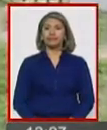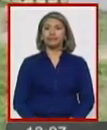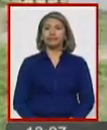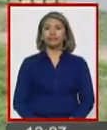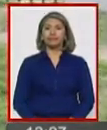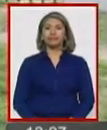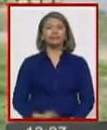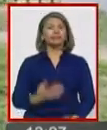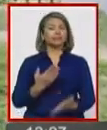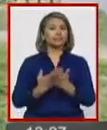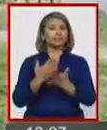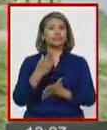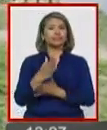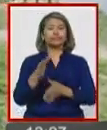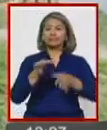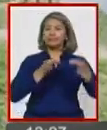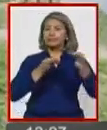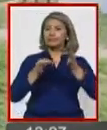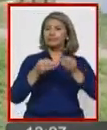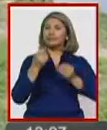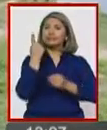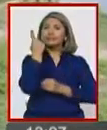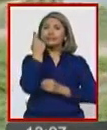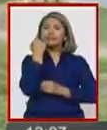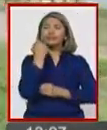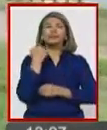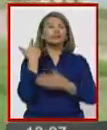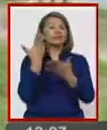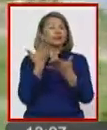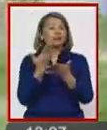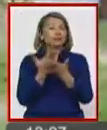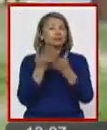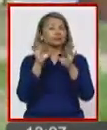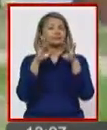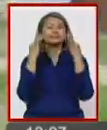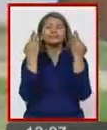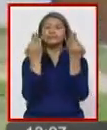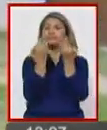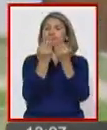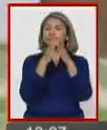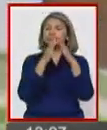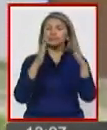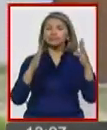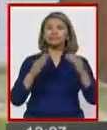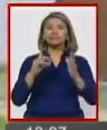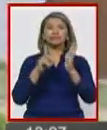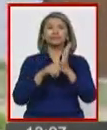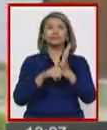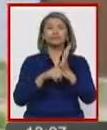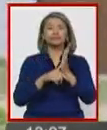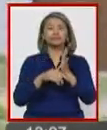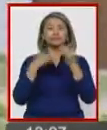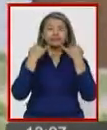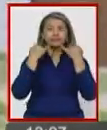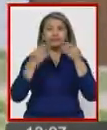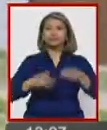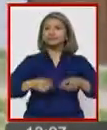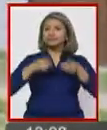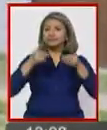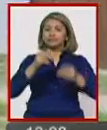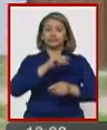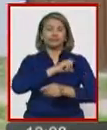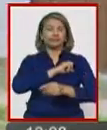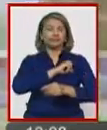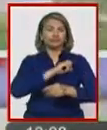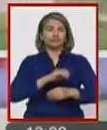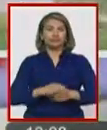Exactamente, Nicole, muy buenas tardes. Indicarle que hace instante ha llegado la familia hasta este domicilio luego de prestar su denuncia en la Fuerza